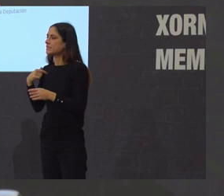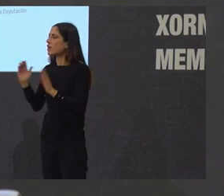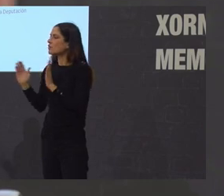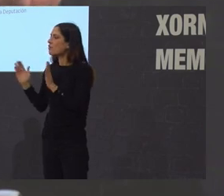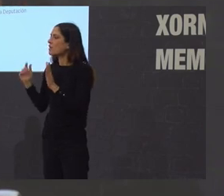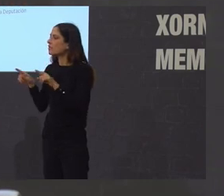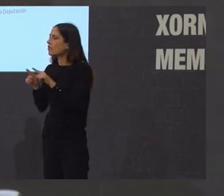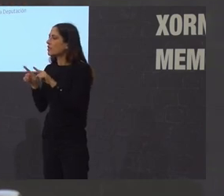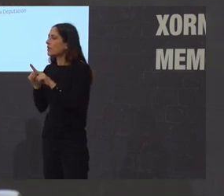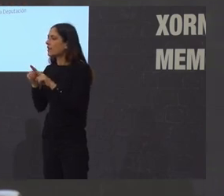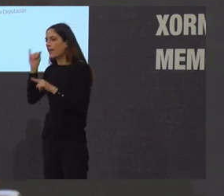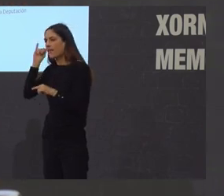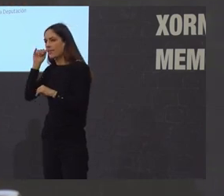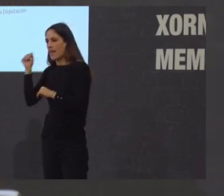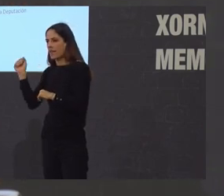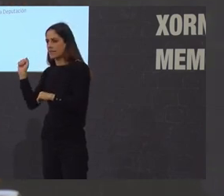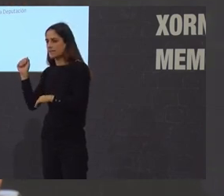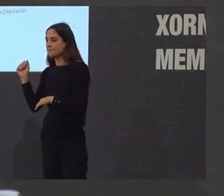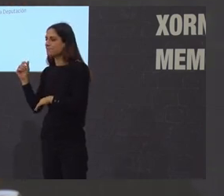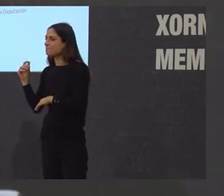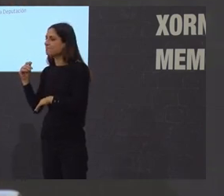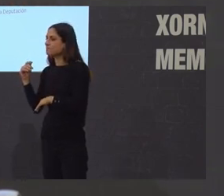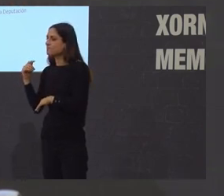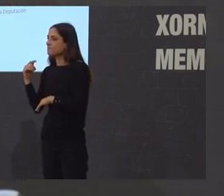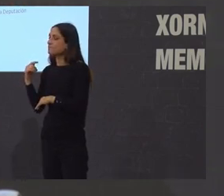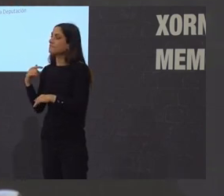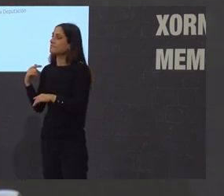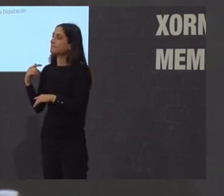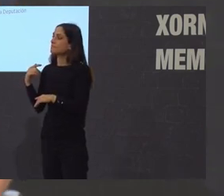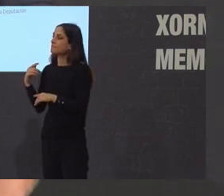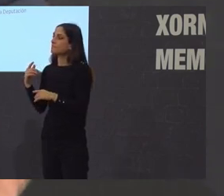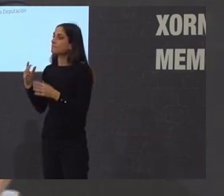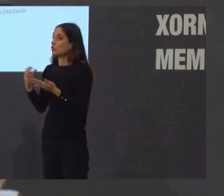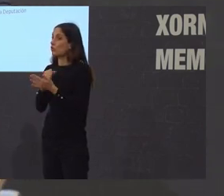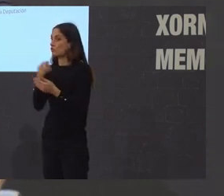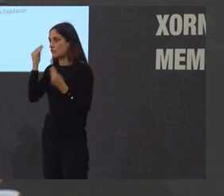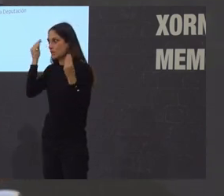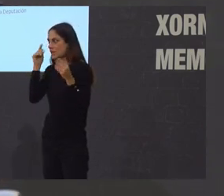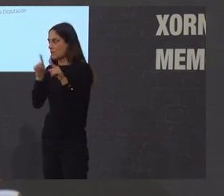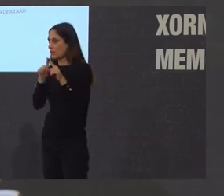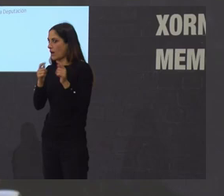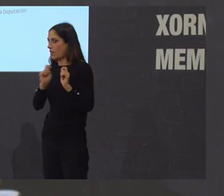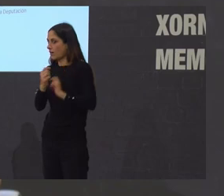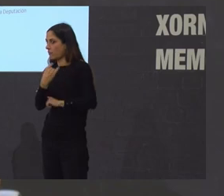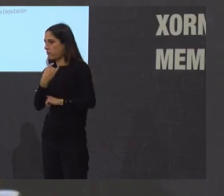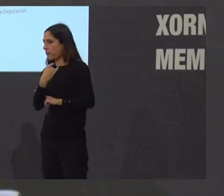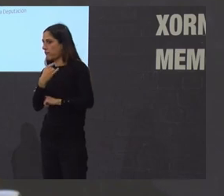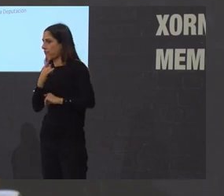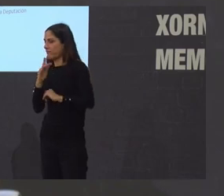es decir, en aquel momento... no nos engañemos, todo el mundo lo pensaba. Él también.